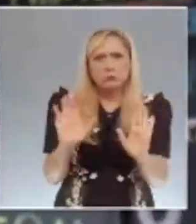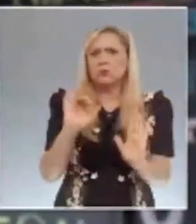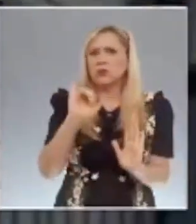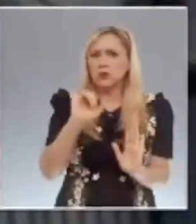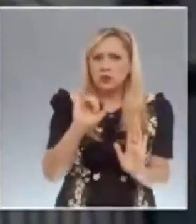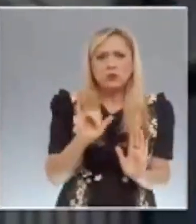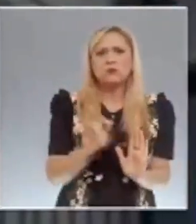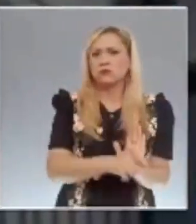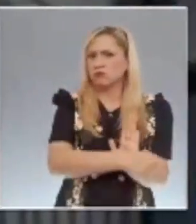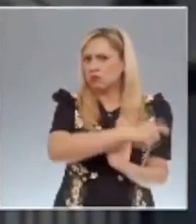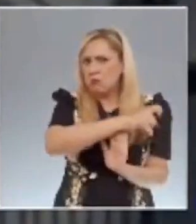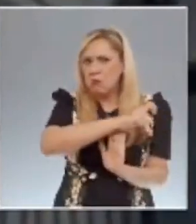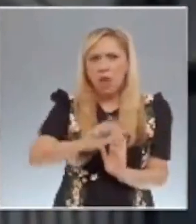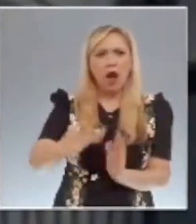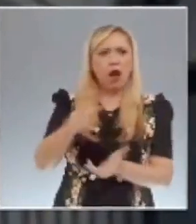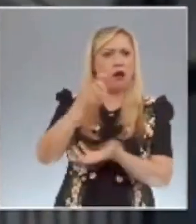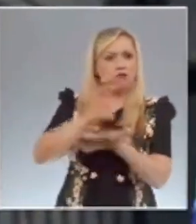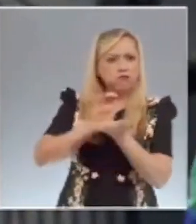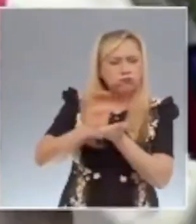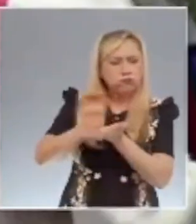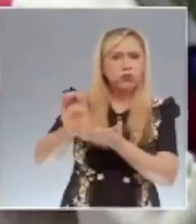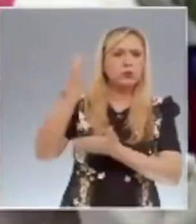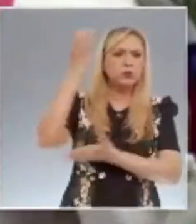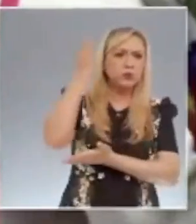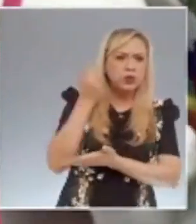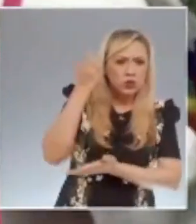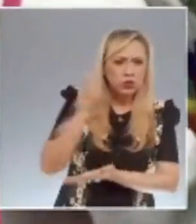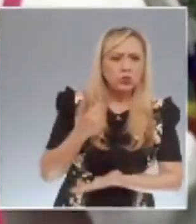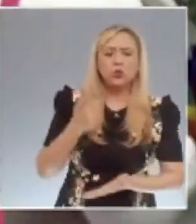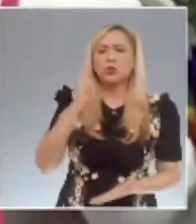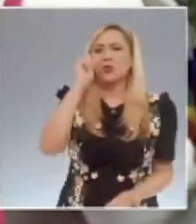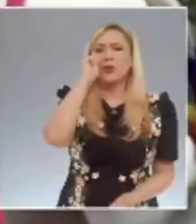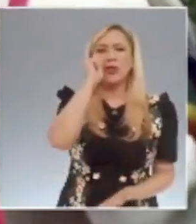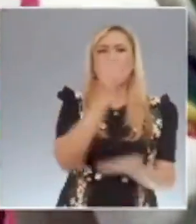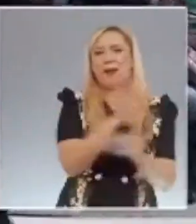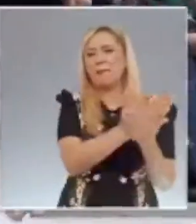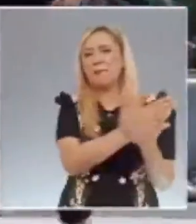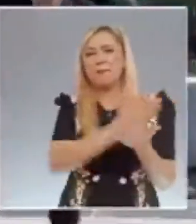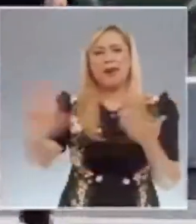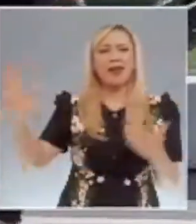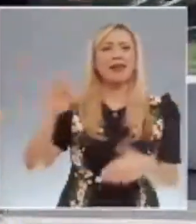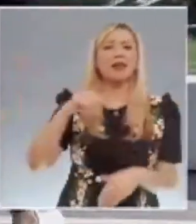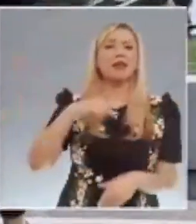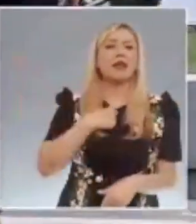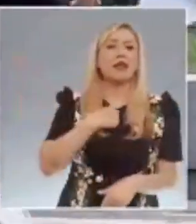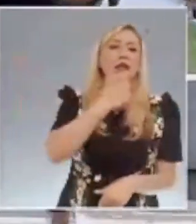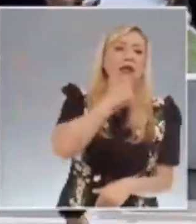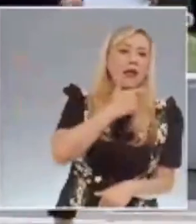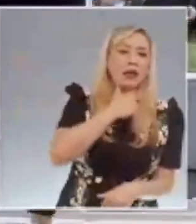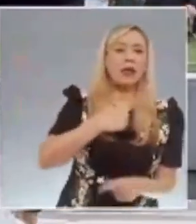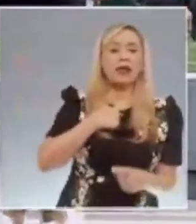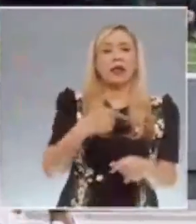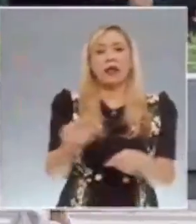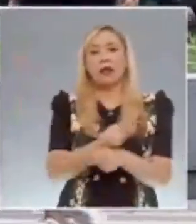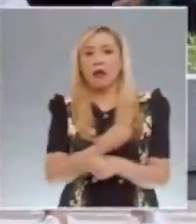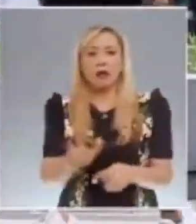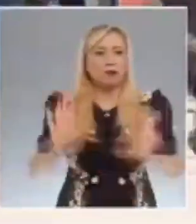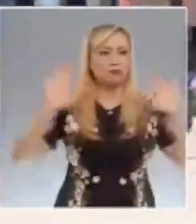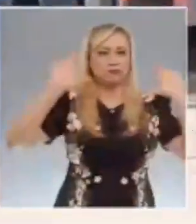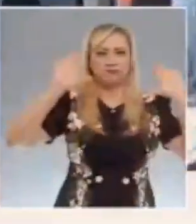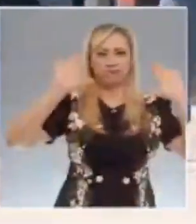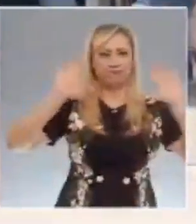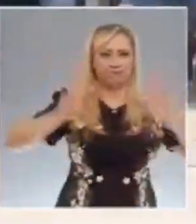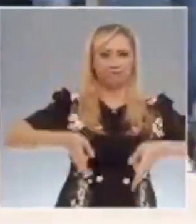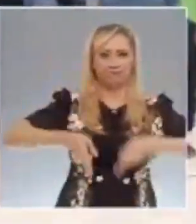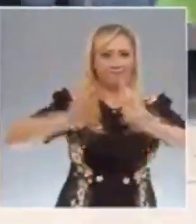correspondientes sin que la preferencia sexual o el sexo de las personas sea una razón para que se les niegue para